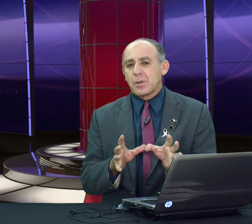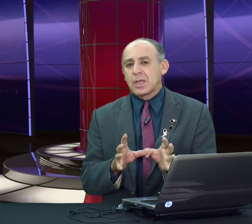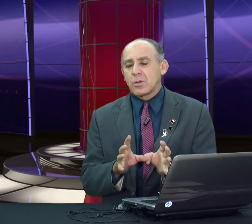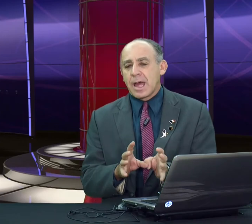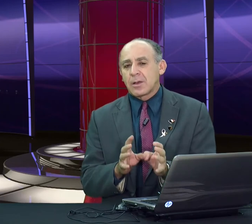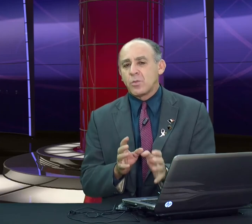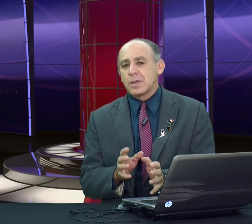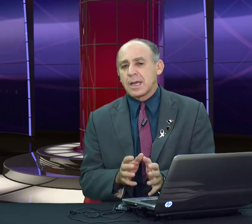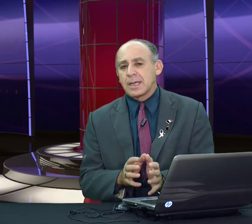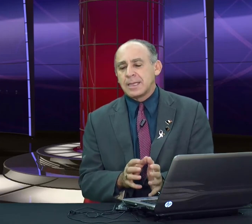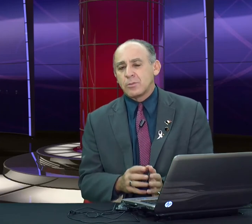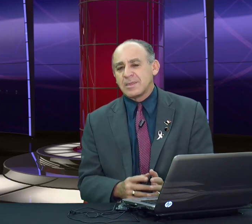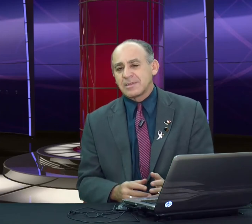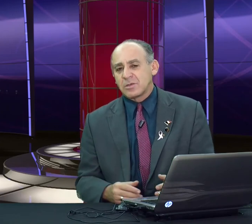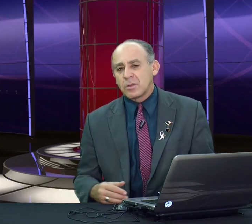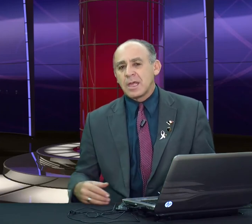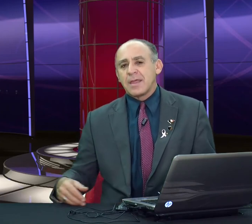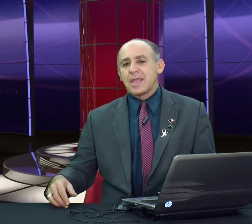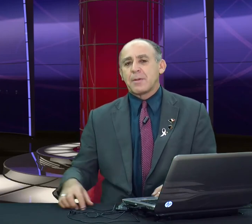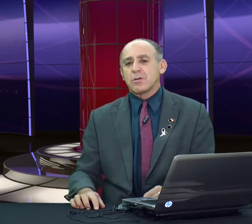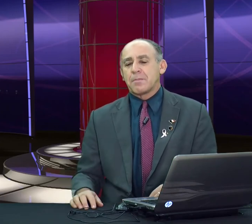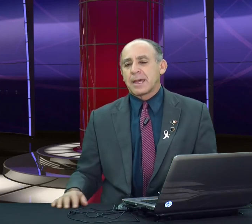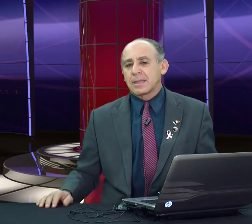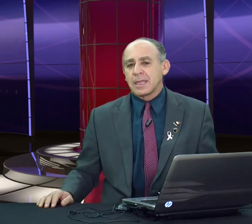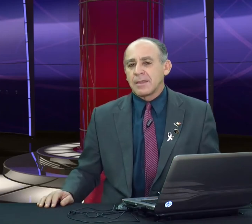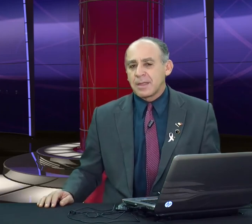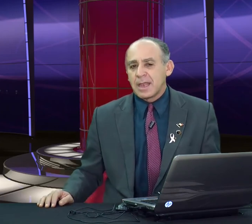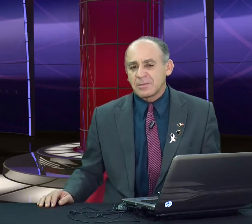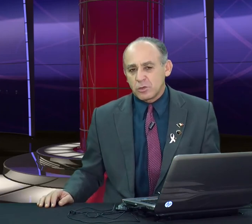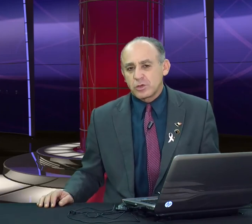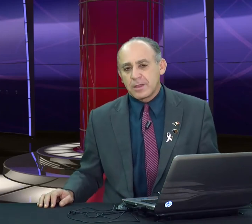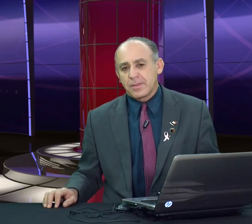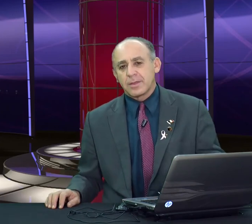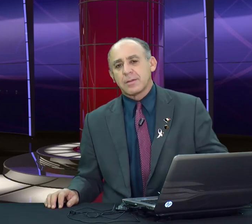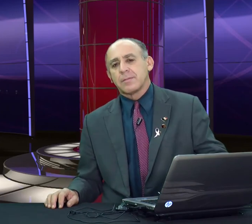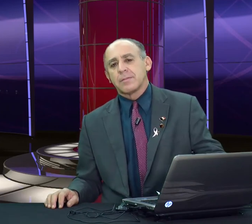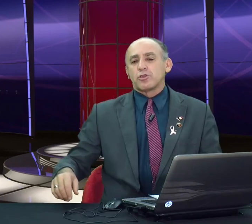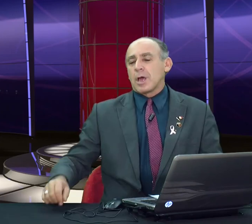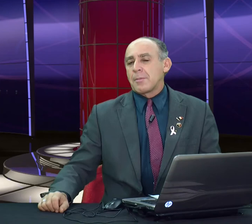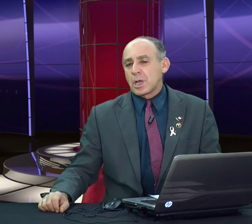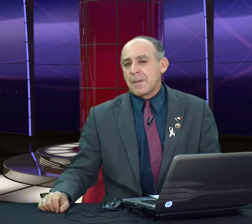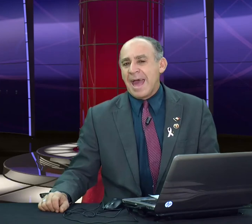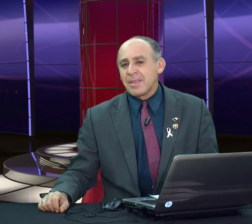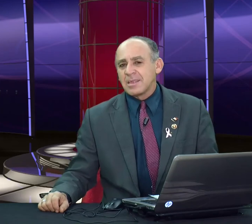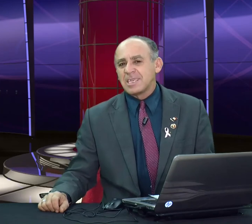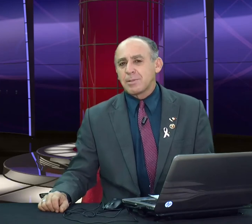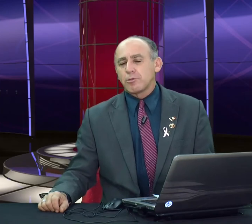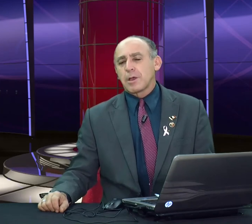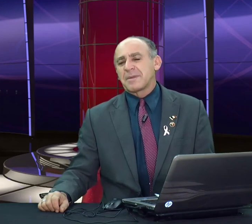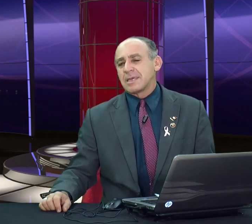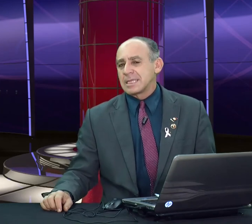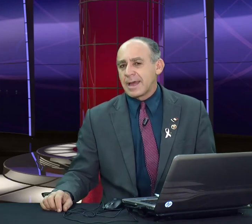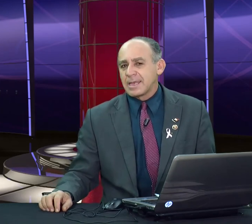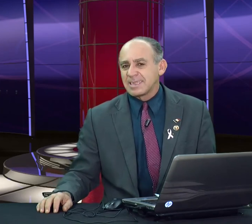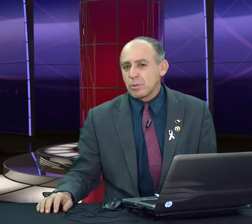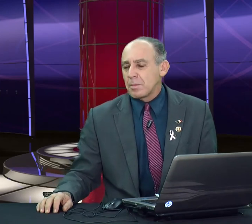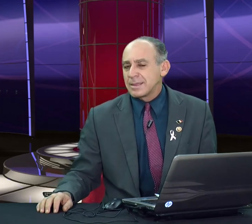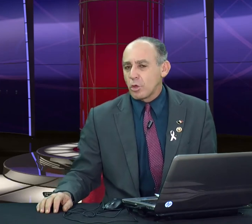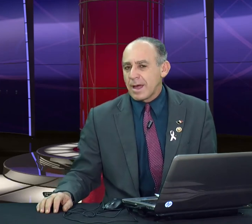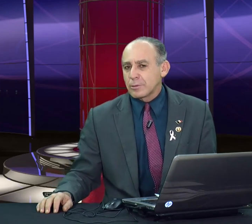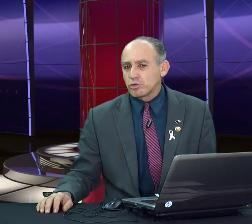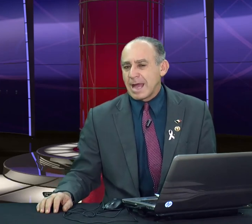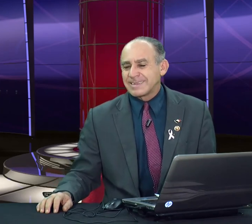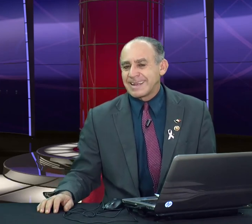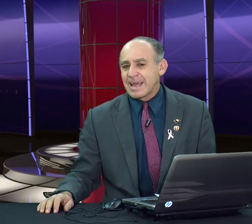para poder lograr una inmunización de la mayor parte de la sociedad. Al programa Análisis vamos a presentar en este